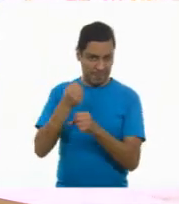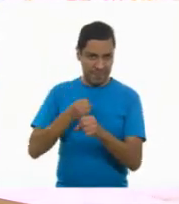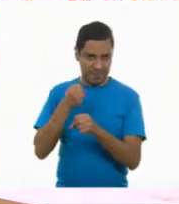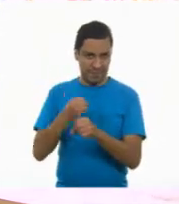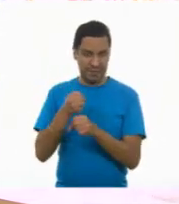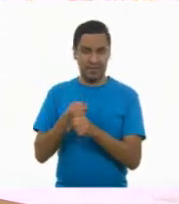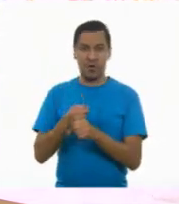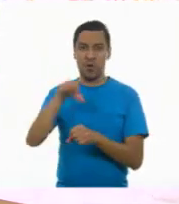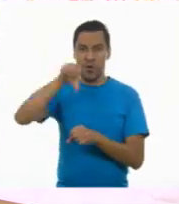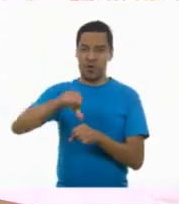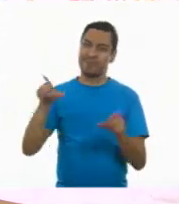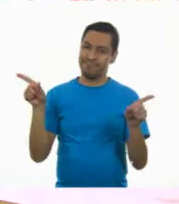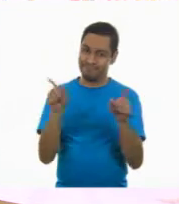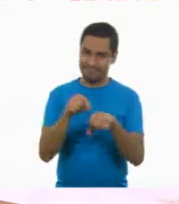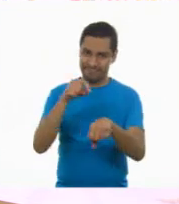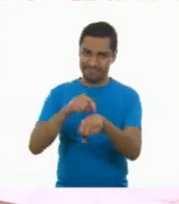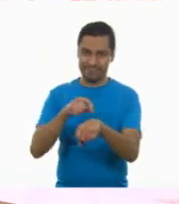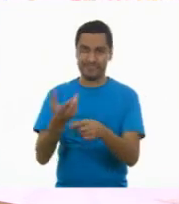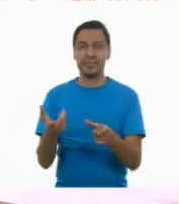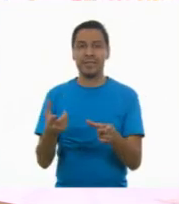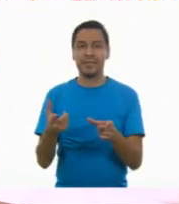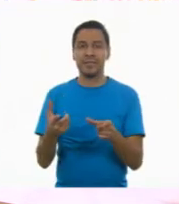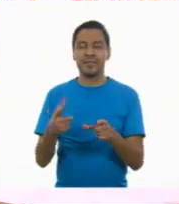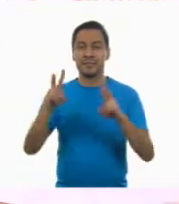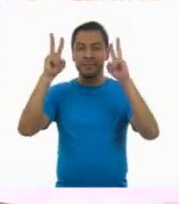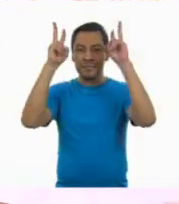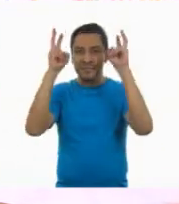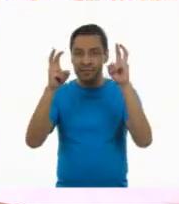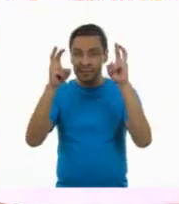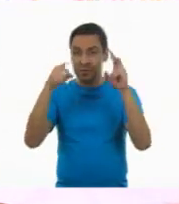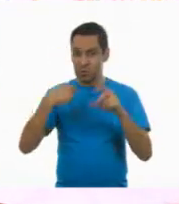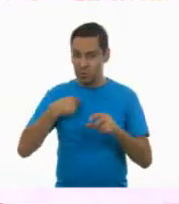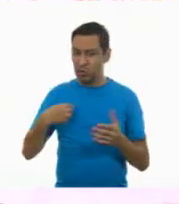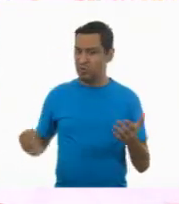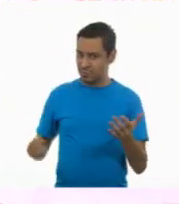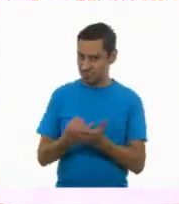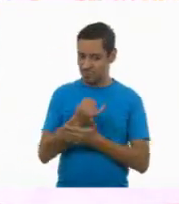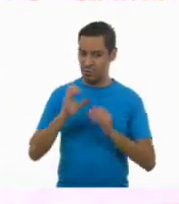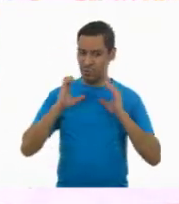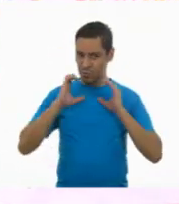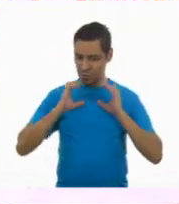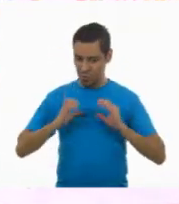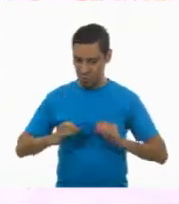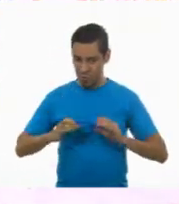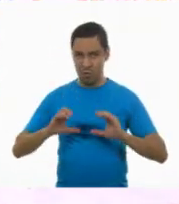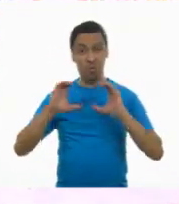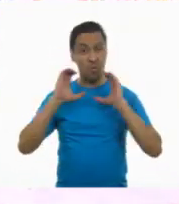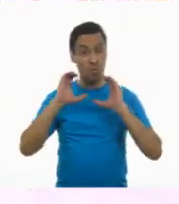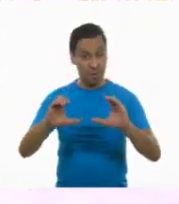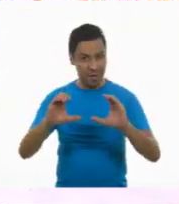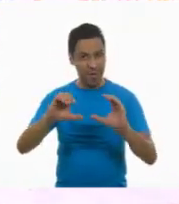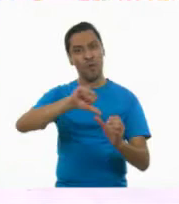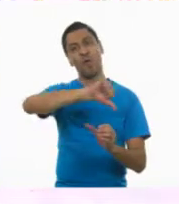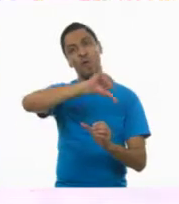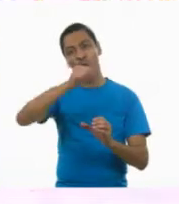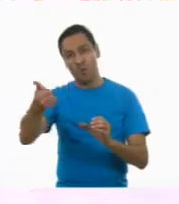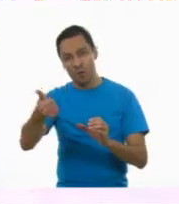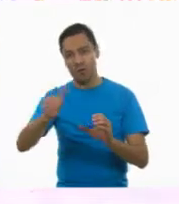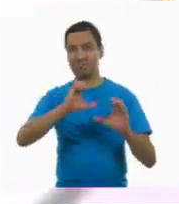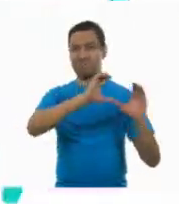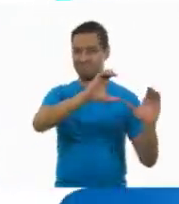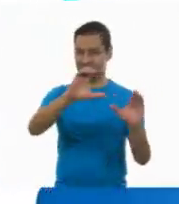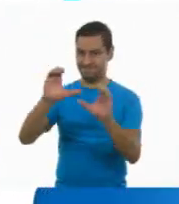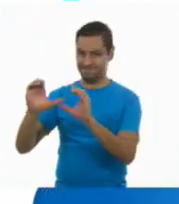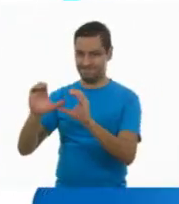hoy hemos terminado con el tema Decido cuidarme y cuidarte, del tercer grado. Espero que lo hayan